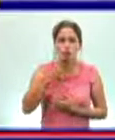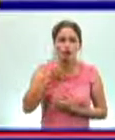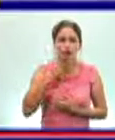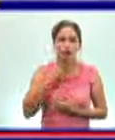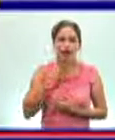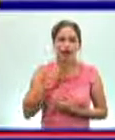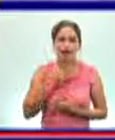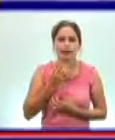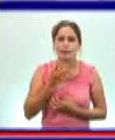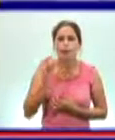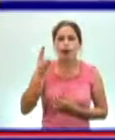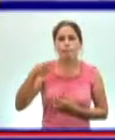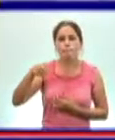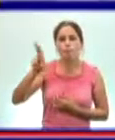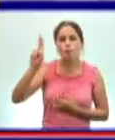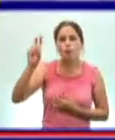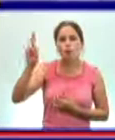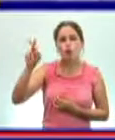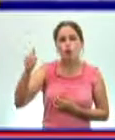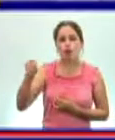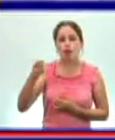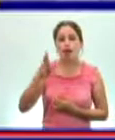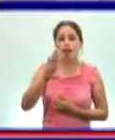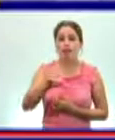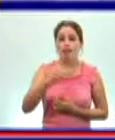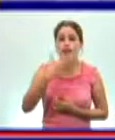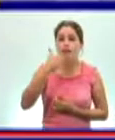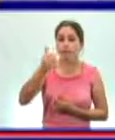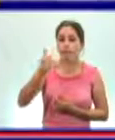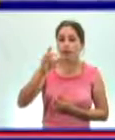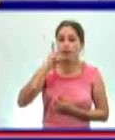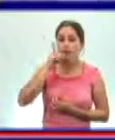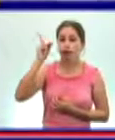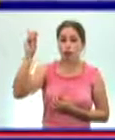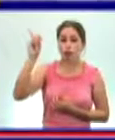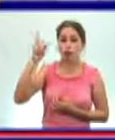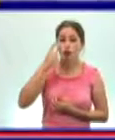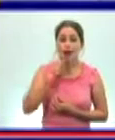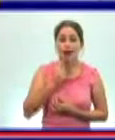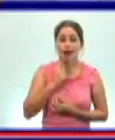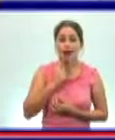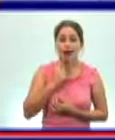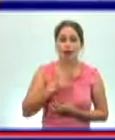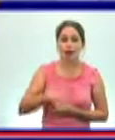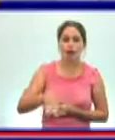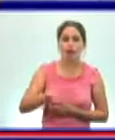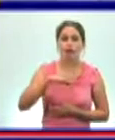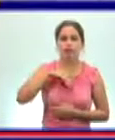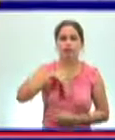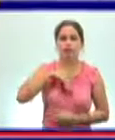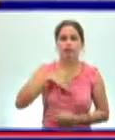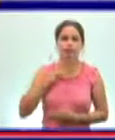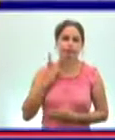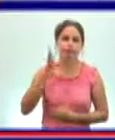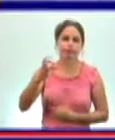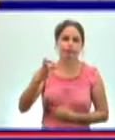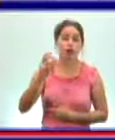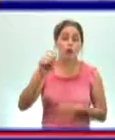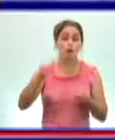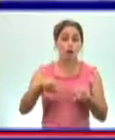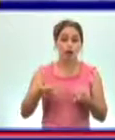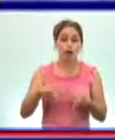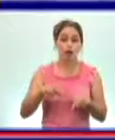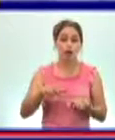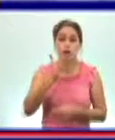pura. Y dice, el bien es Dios, la lágrima es la fuente del sentimiento eterno. Por lo tanto, si